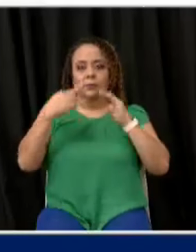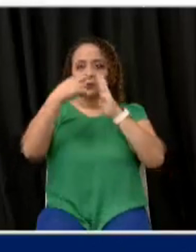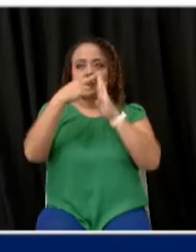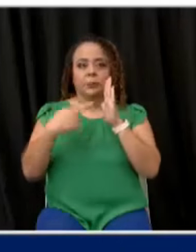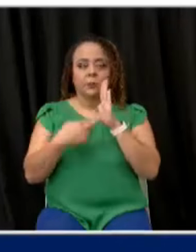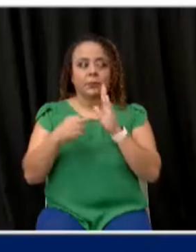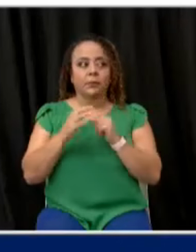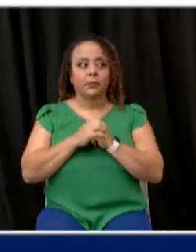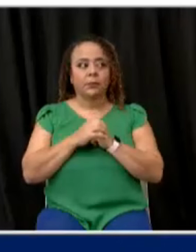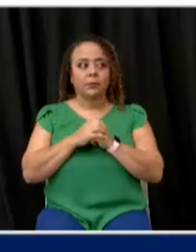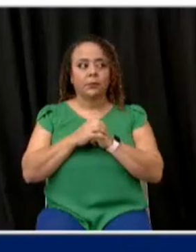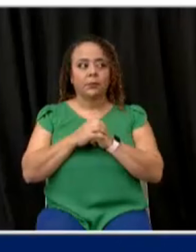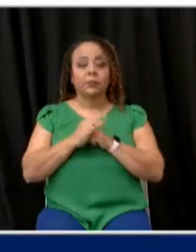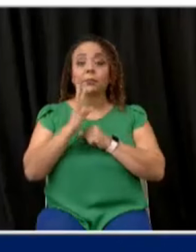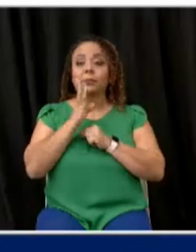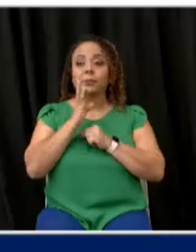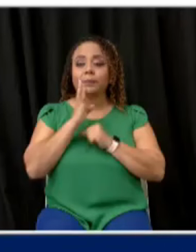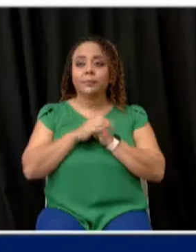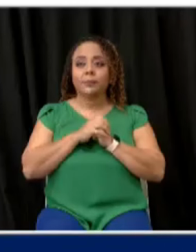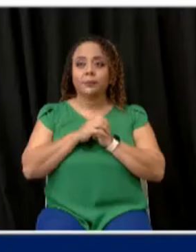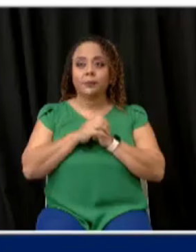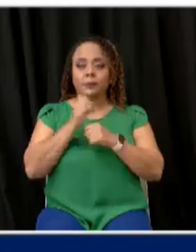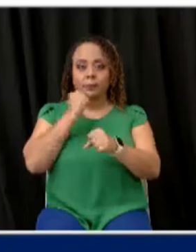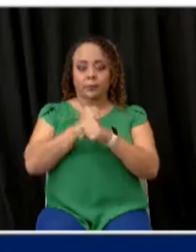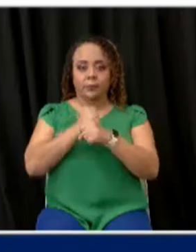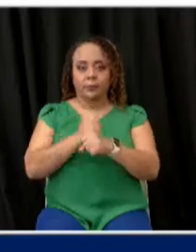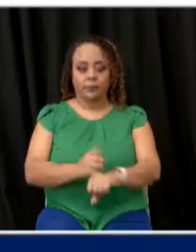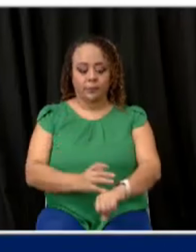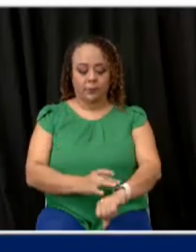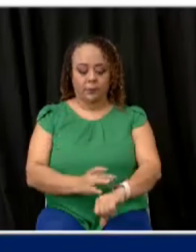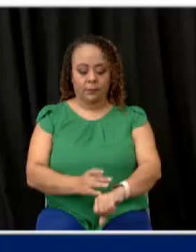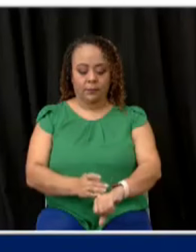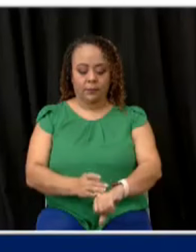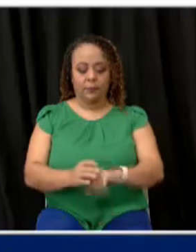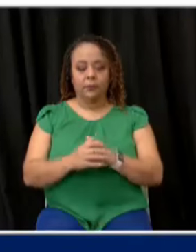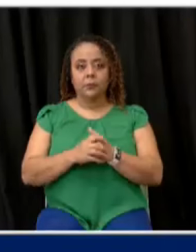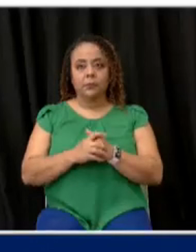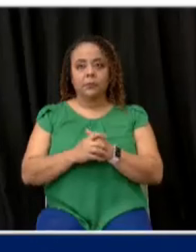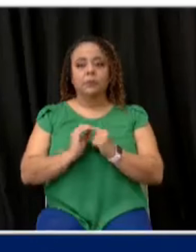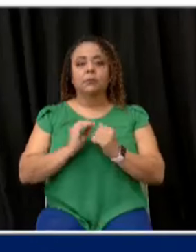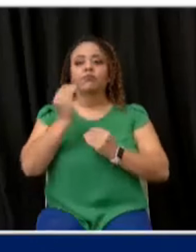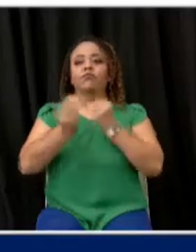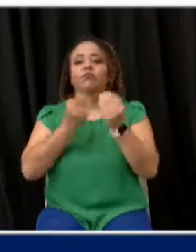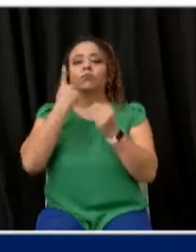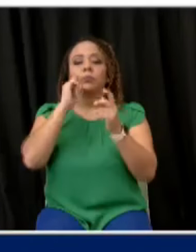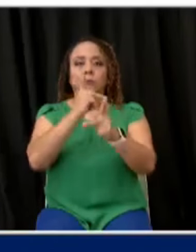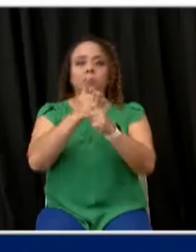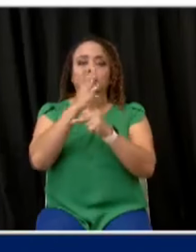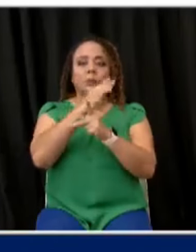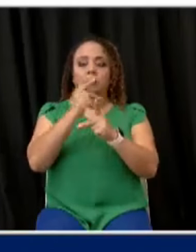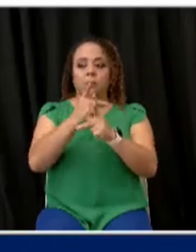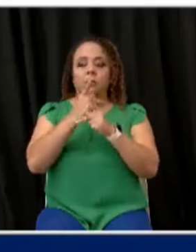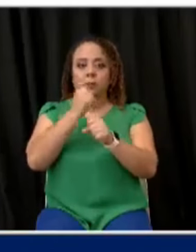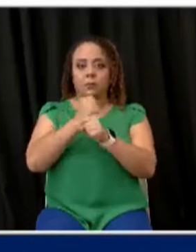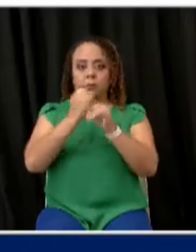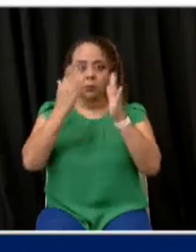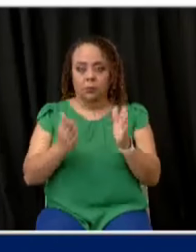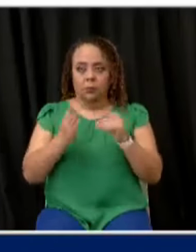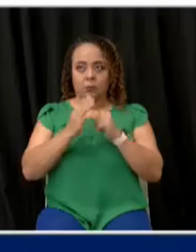reglamento donde habla en el trabajo cómo hacer para prevención y protección de los trabajadores que